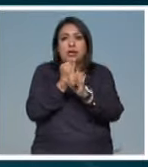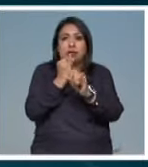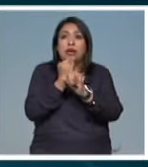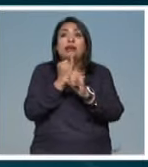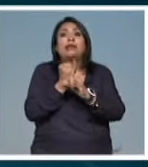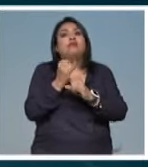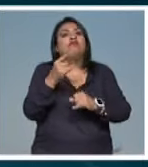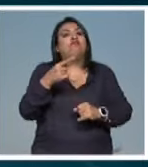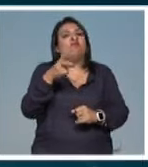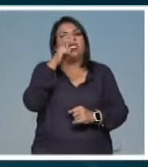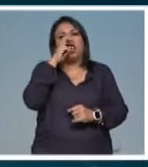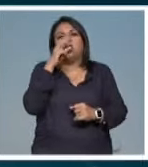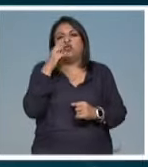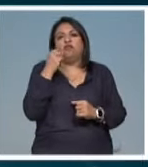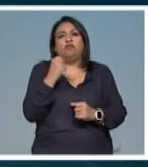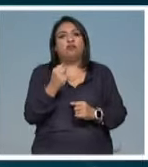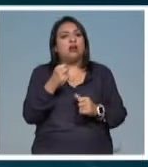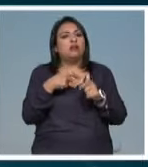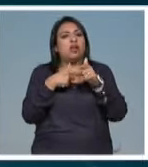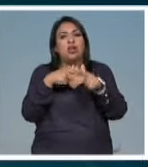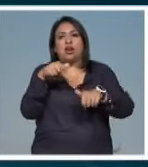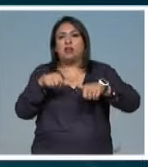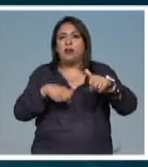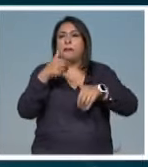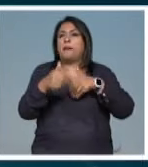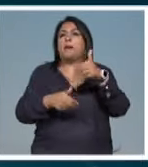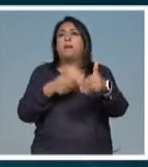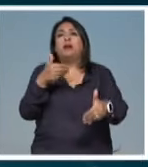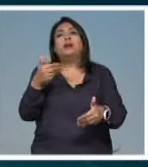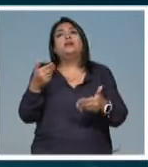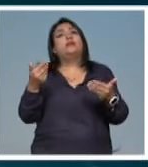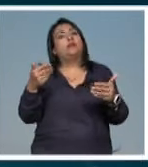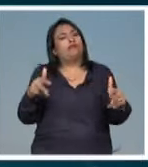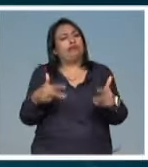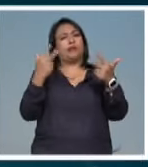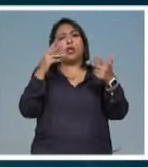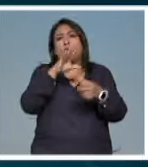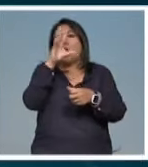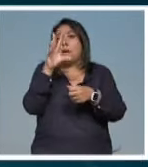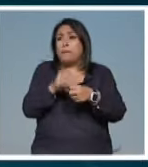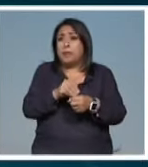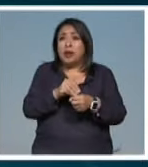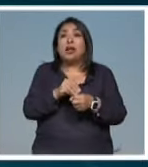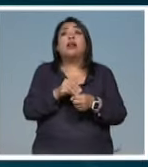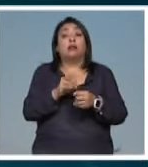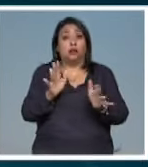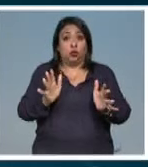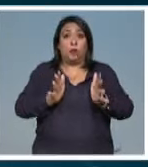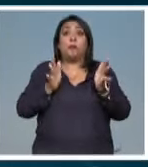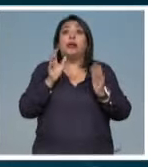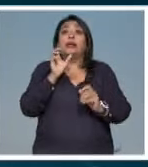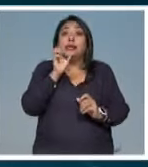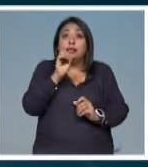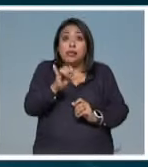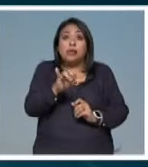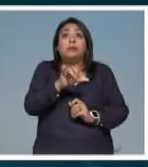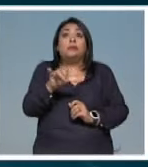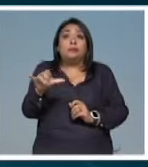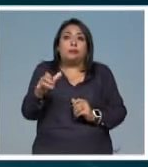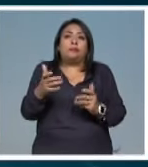muy necios y no paramos las actividades, fue absolutamente virtual y fue una edición muy sorprendente en términos